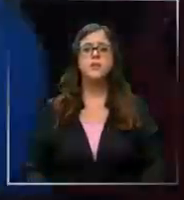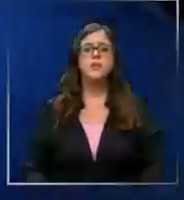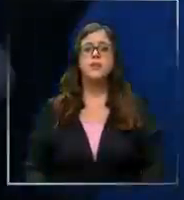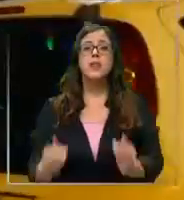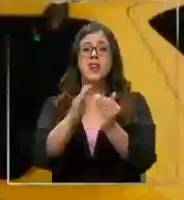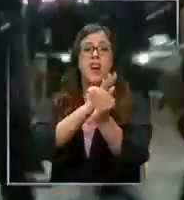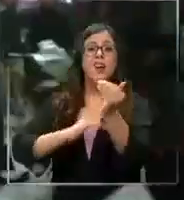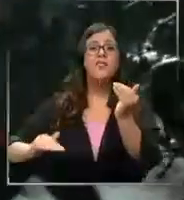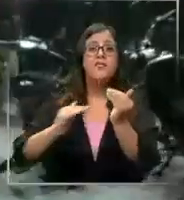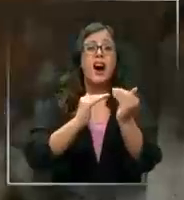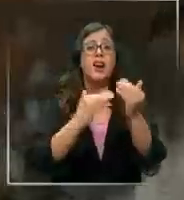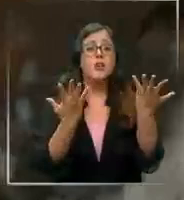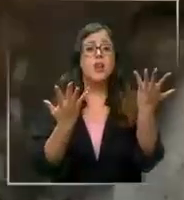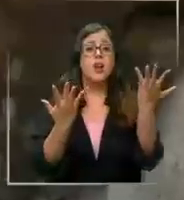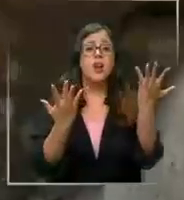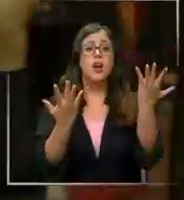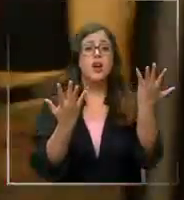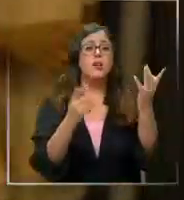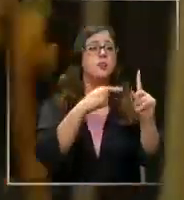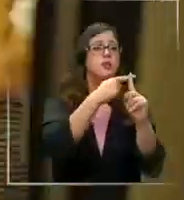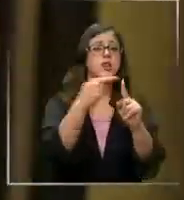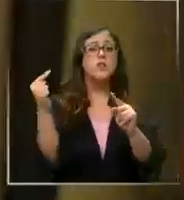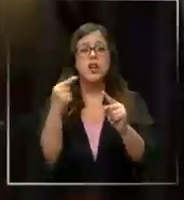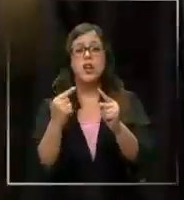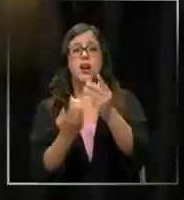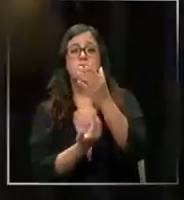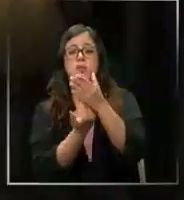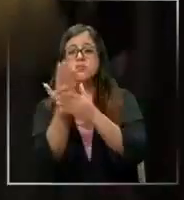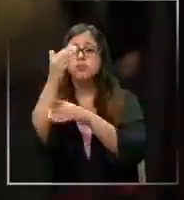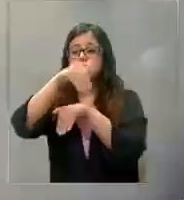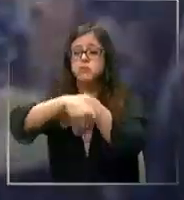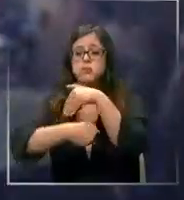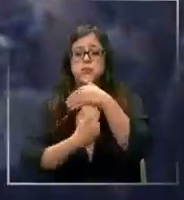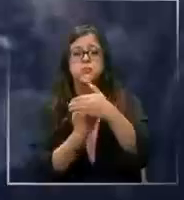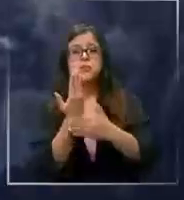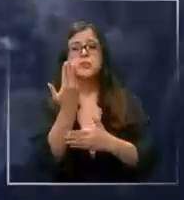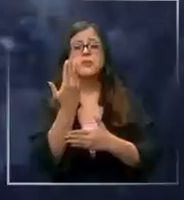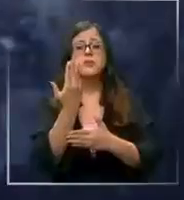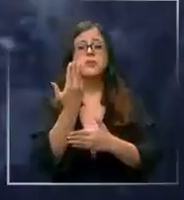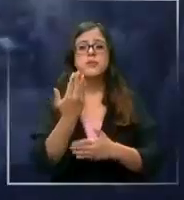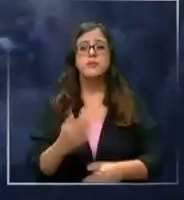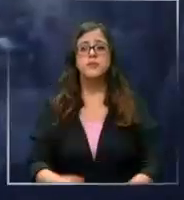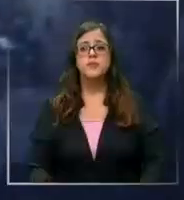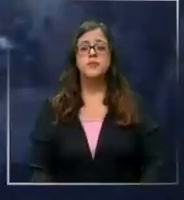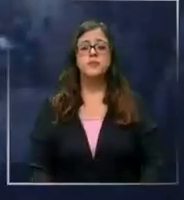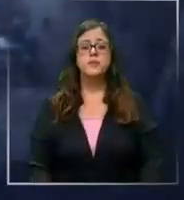Barrio lleno de contrastes, de luces y sombras de día y de noche.